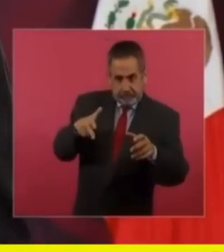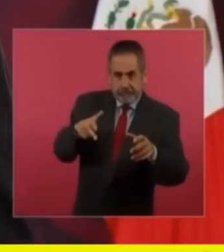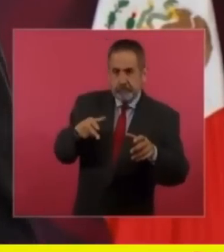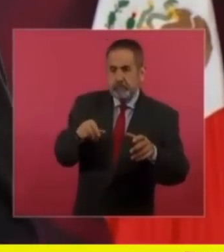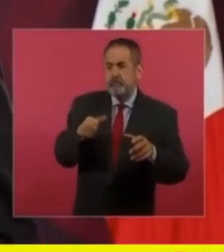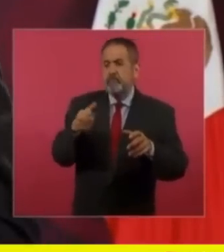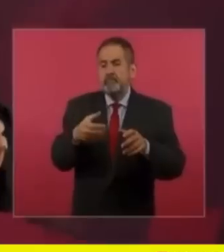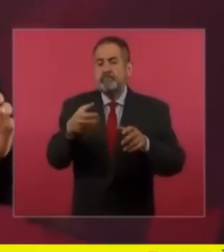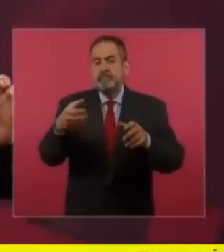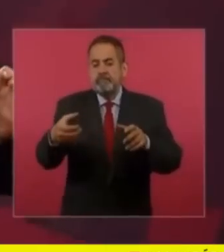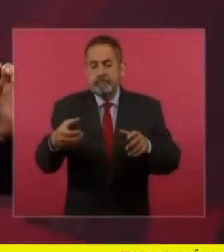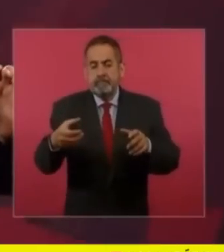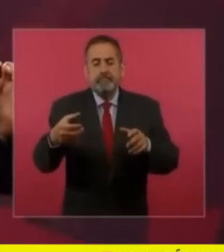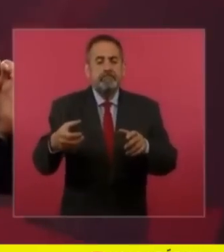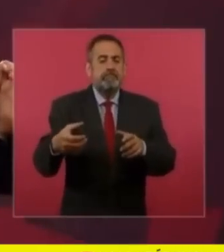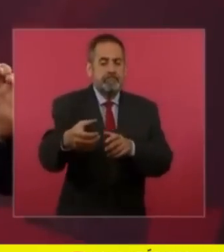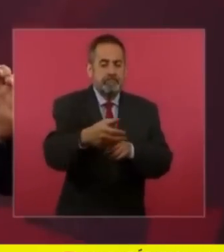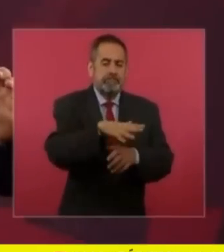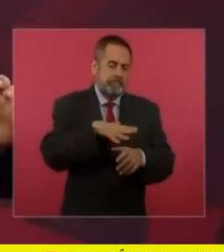otros estados, ¿no? O sea,